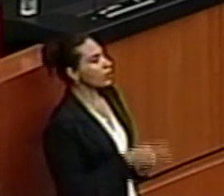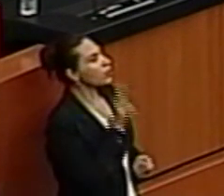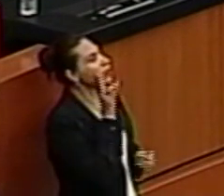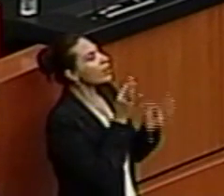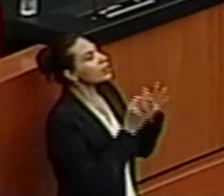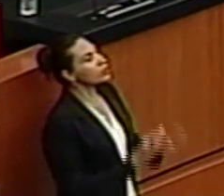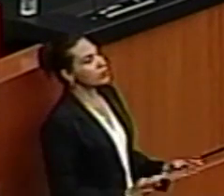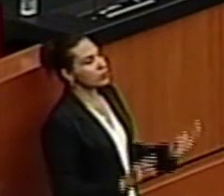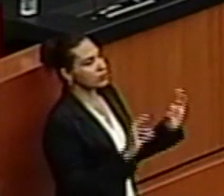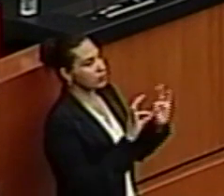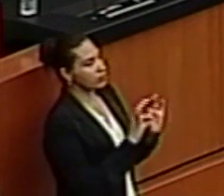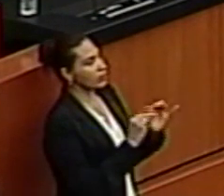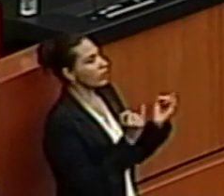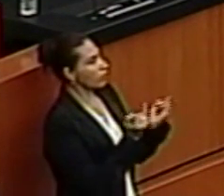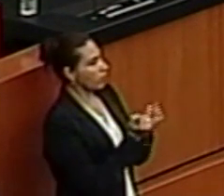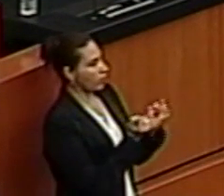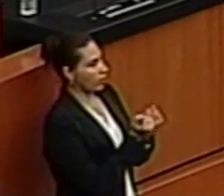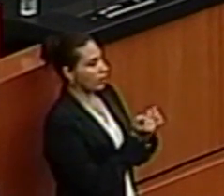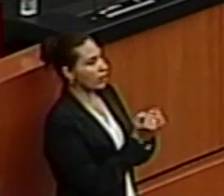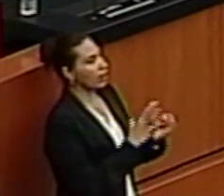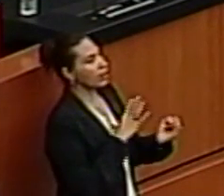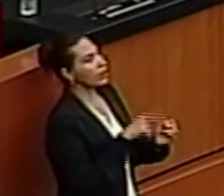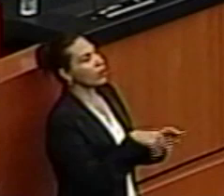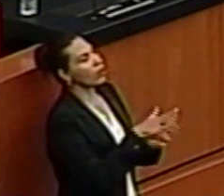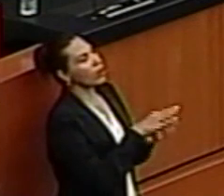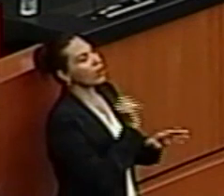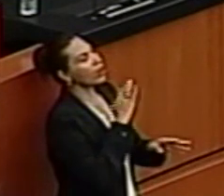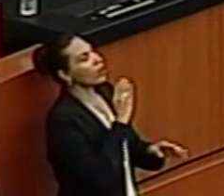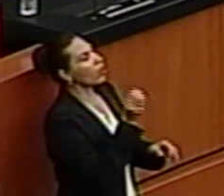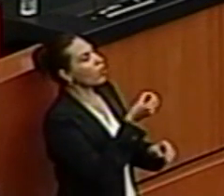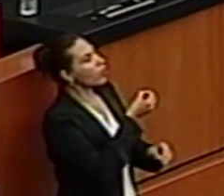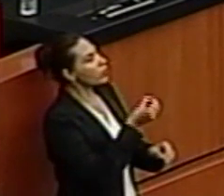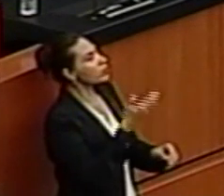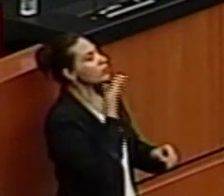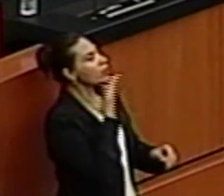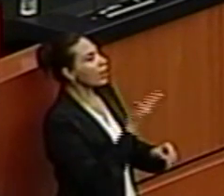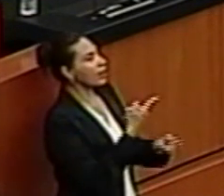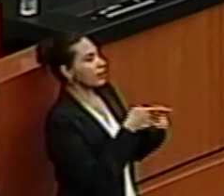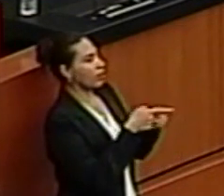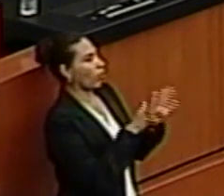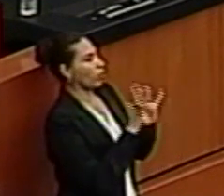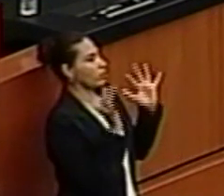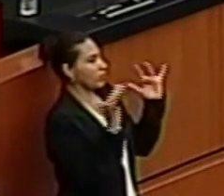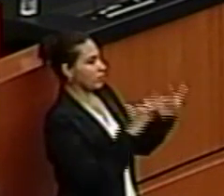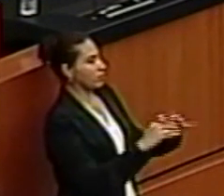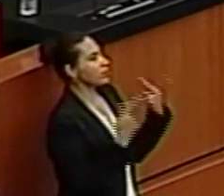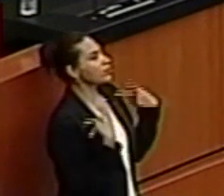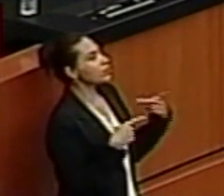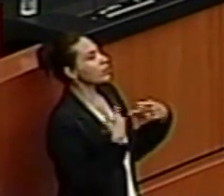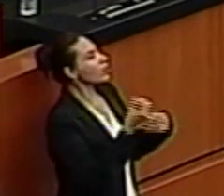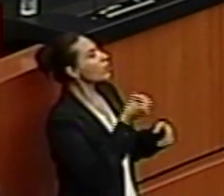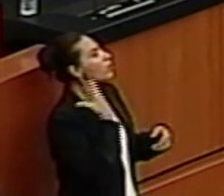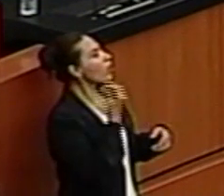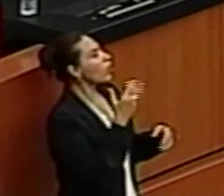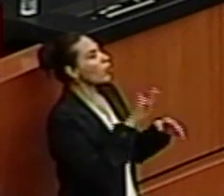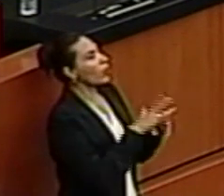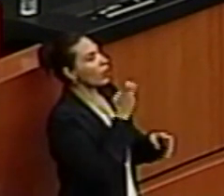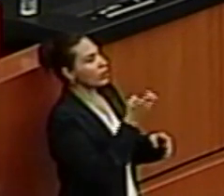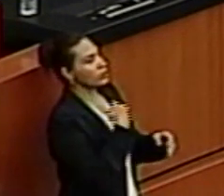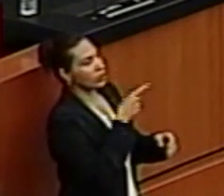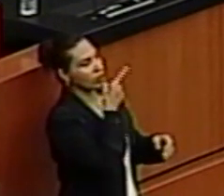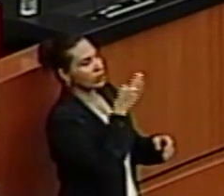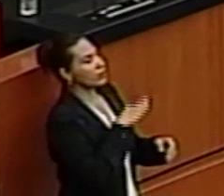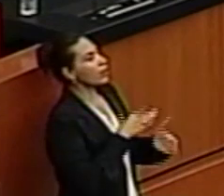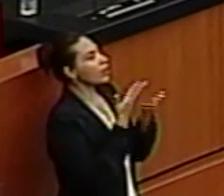Resalto, desde luego, la oportuna organización de este evento. Por tanto, felicito